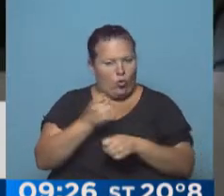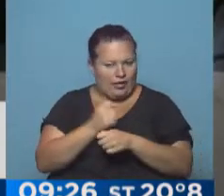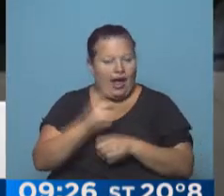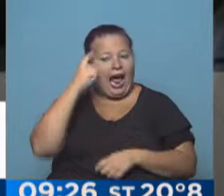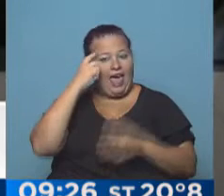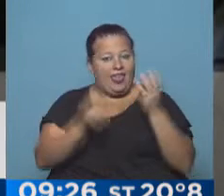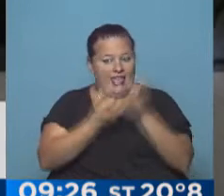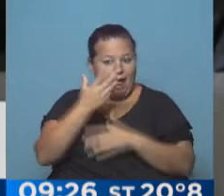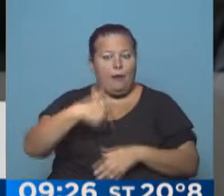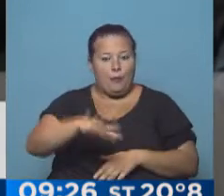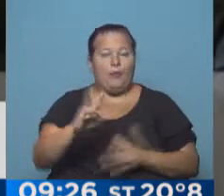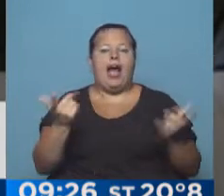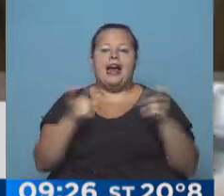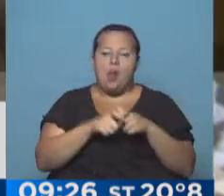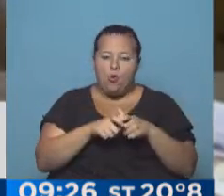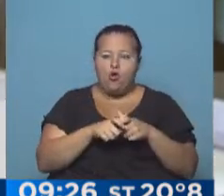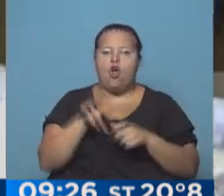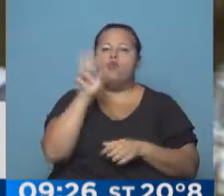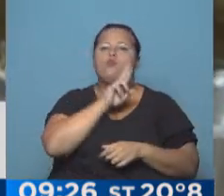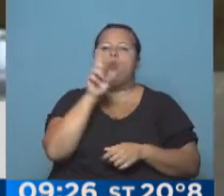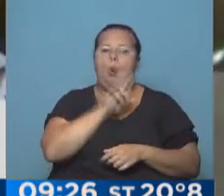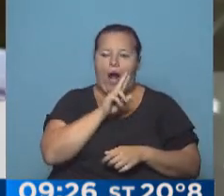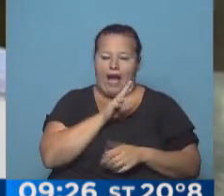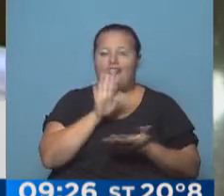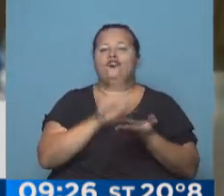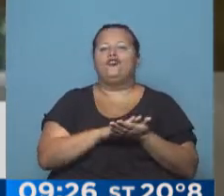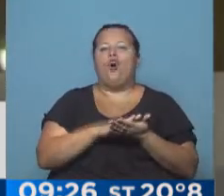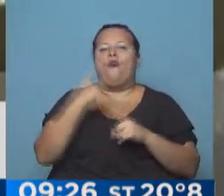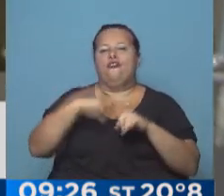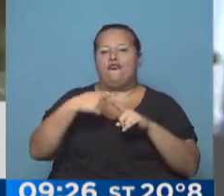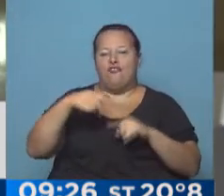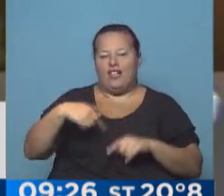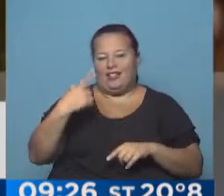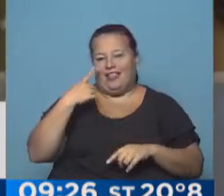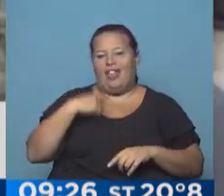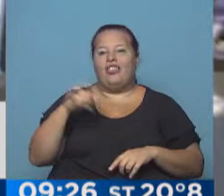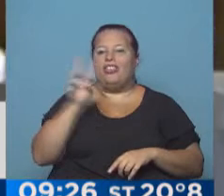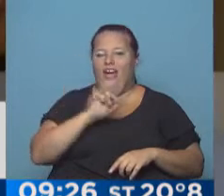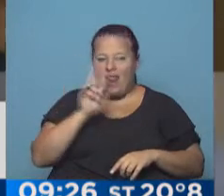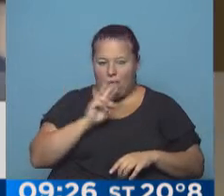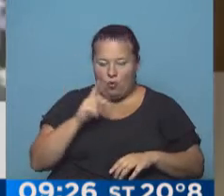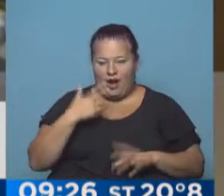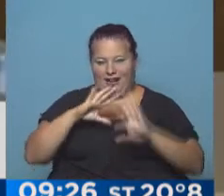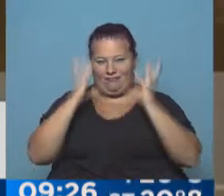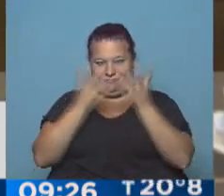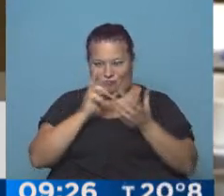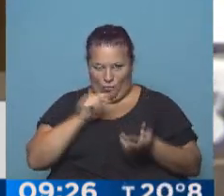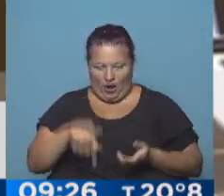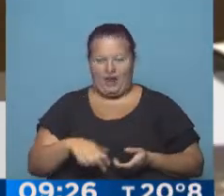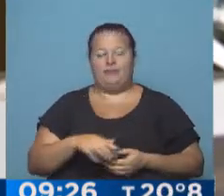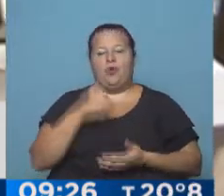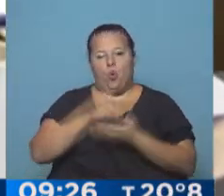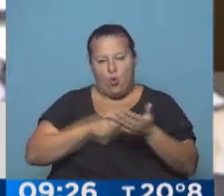10 de la mañana va a tener una reunión con mujeres en ocasión de la celebración del Día Internacional de la Mujer